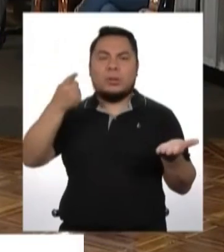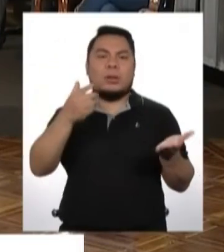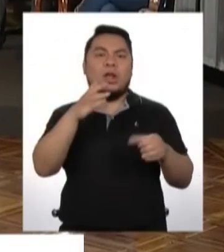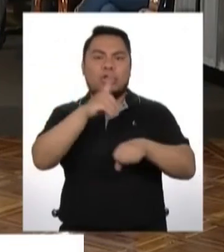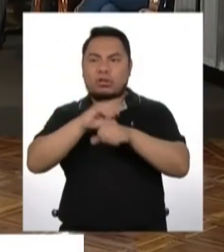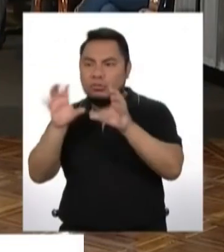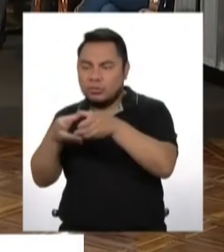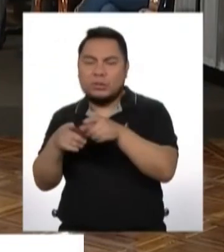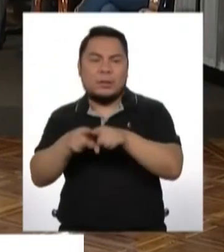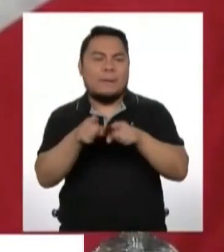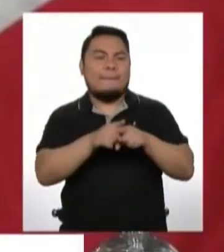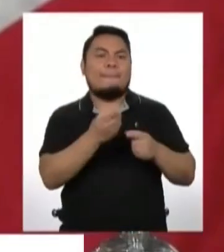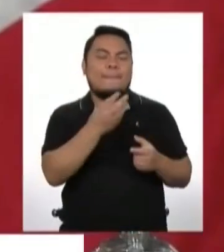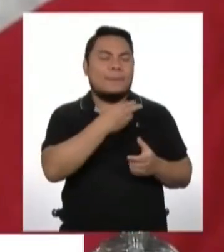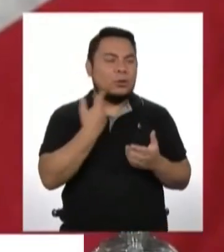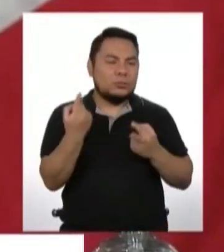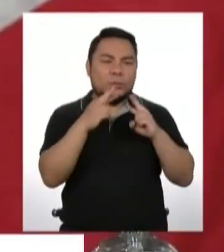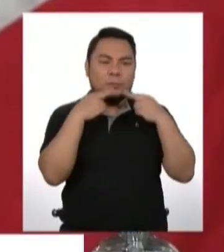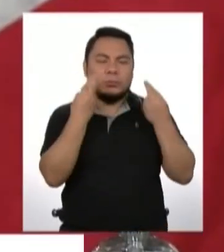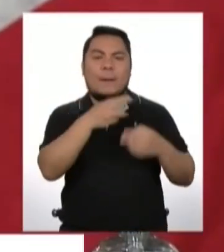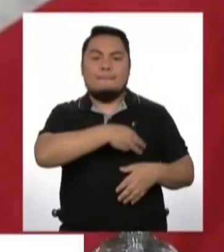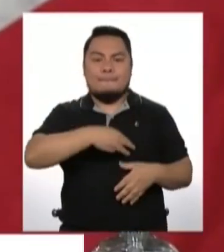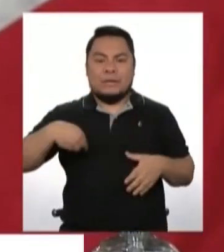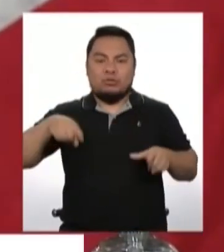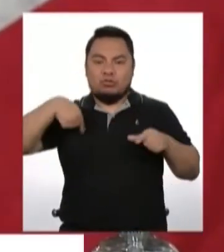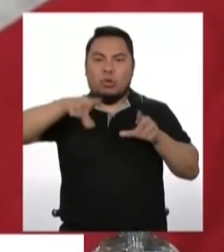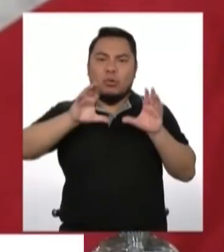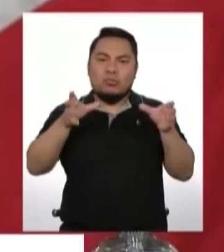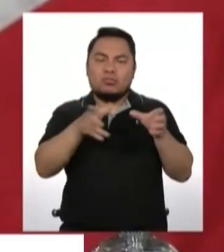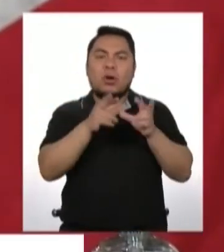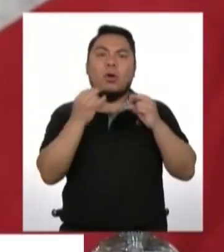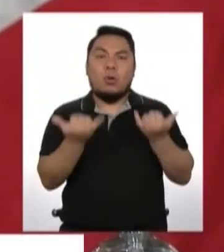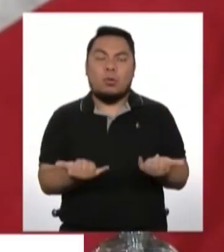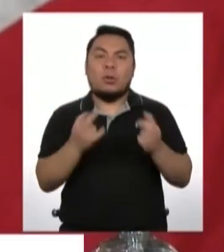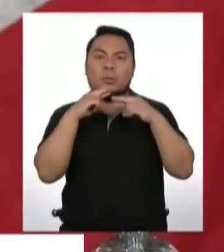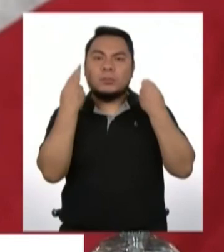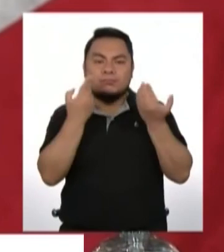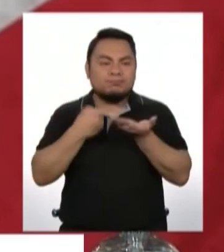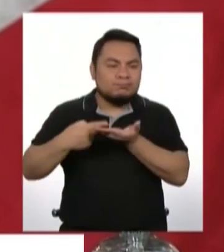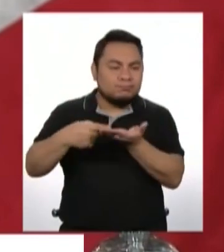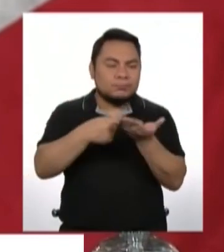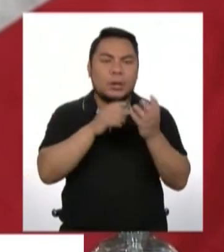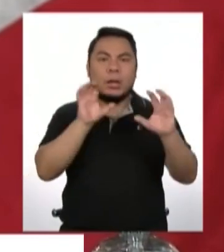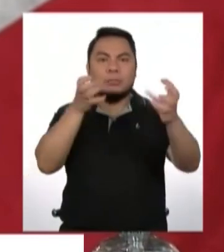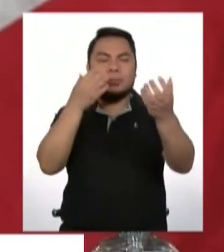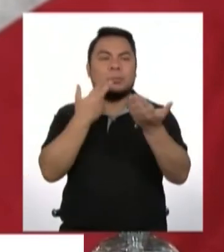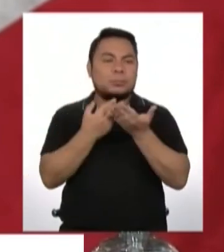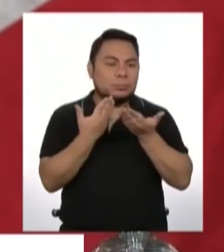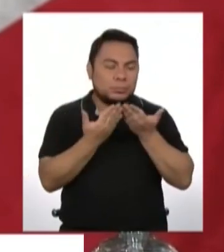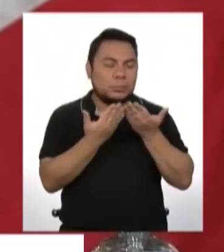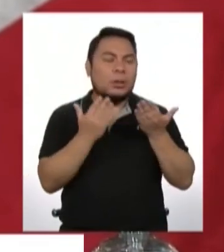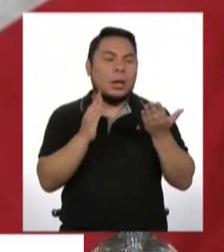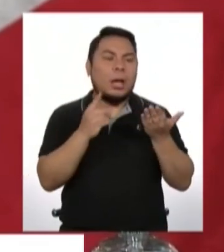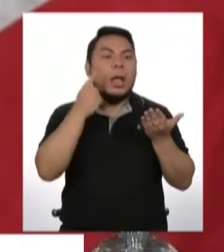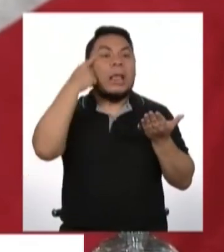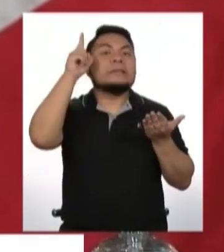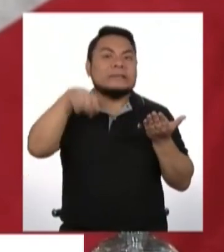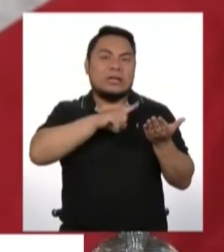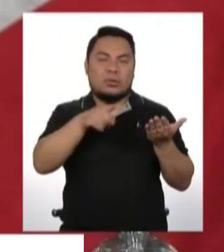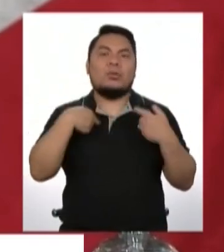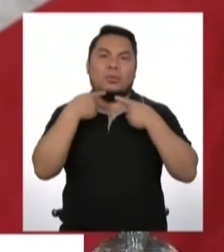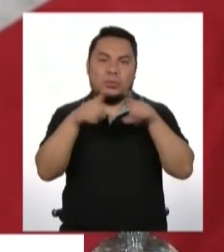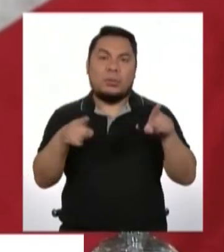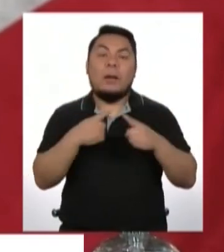luego a través del Consejo de Ministros, ahora de manera virtual lo veremos, ¿no? Le digo para que nosotros no